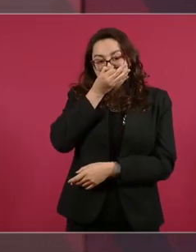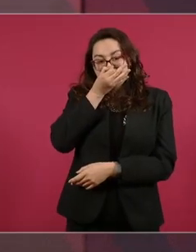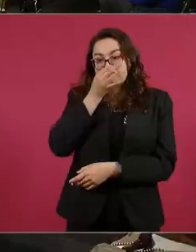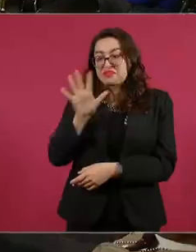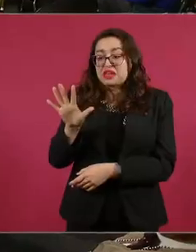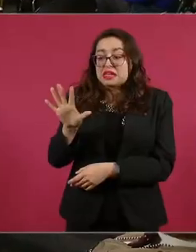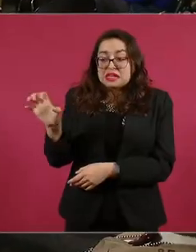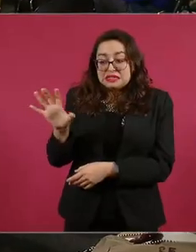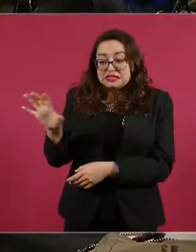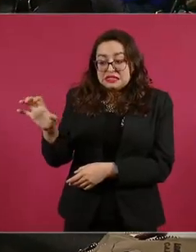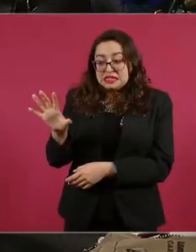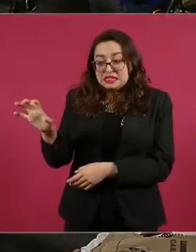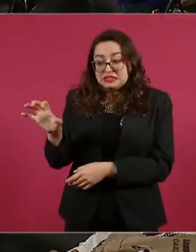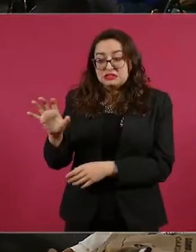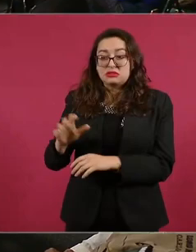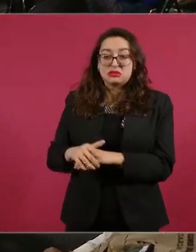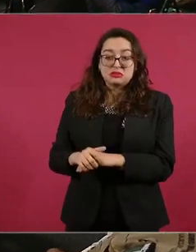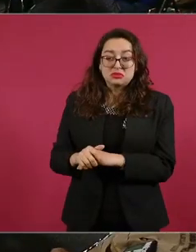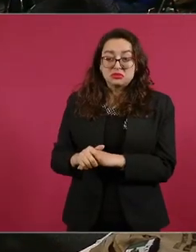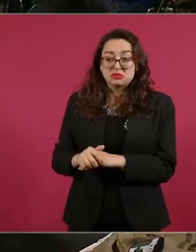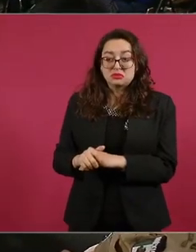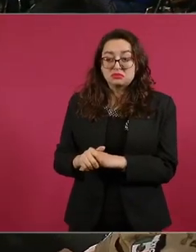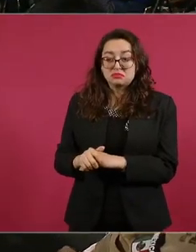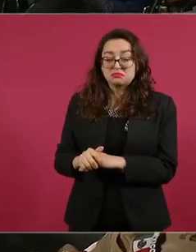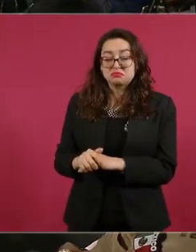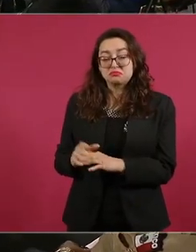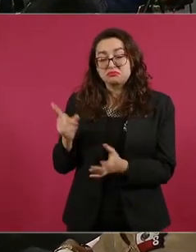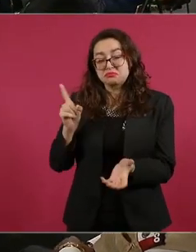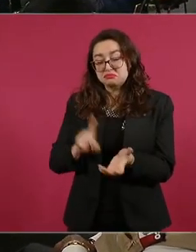con 5, 10, 20